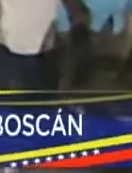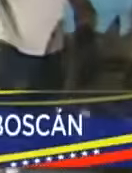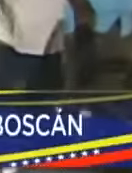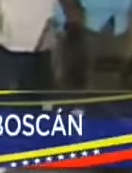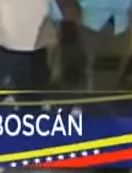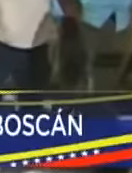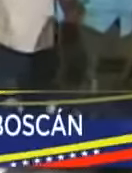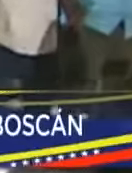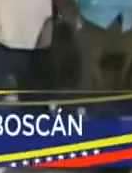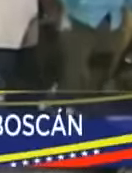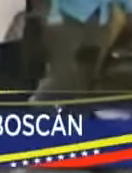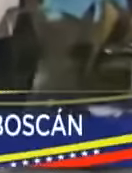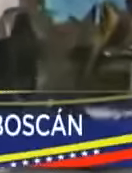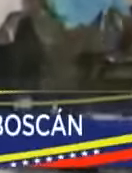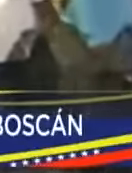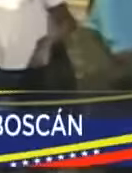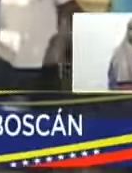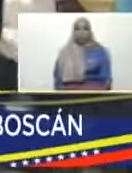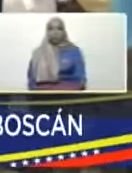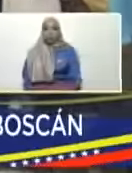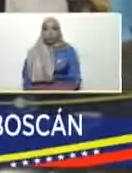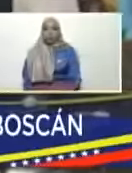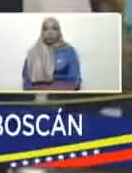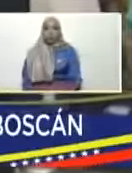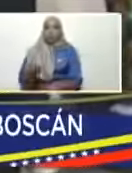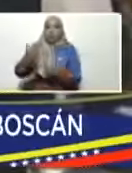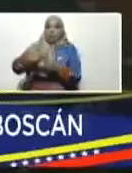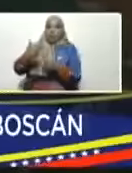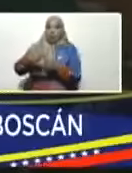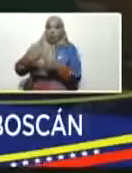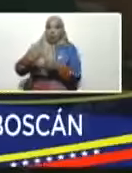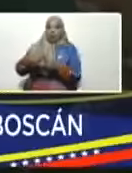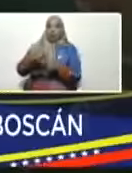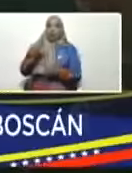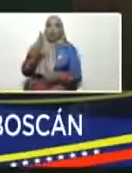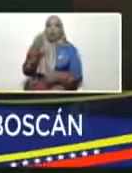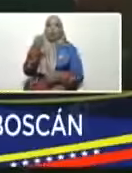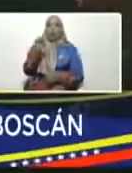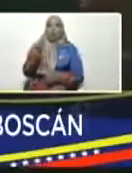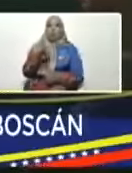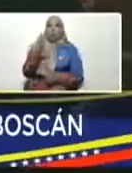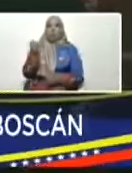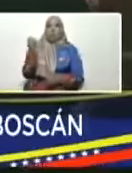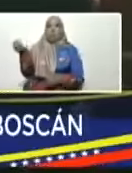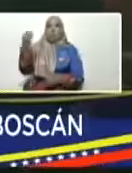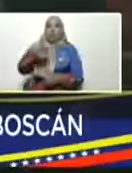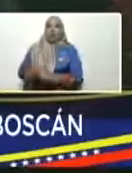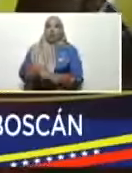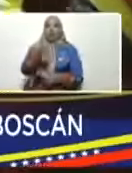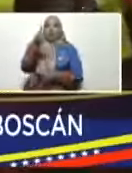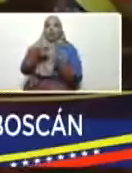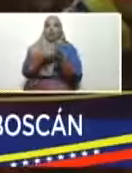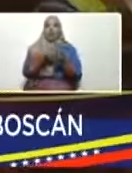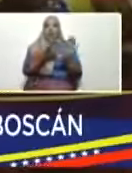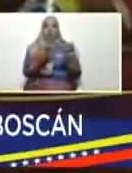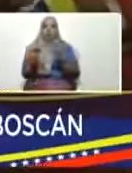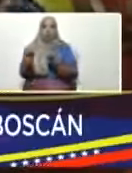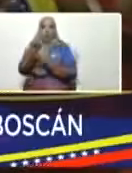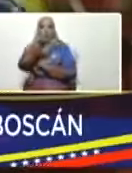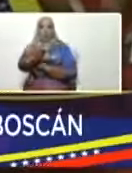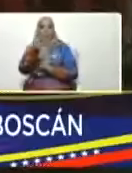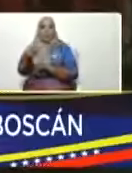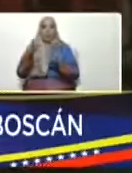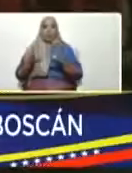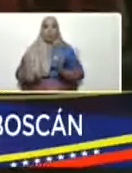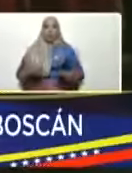saludar, conversar y abrazar a los trabajadores y trabajadoras. Más de 900 trabajadores del Zulia.